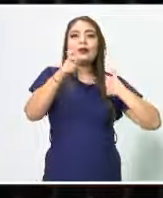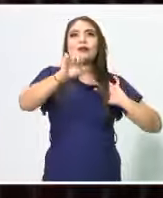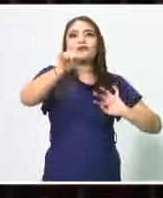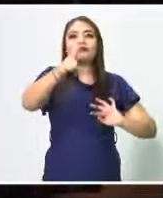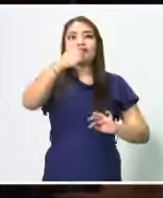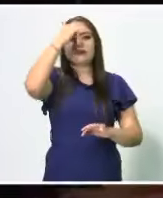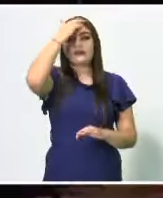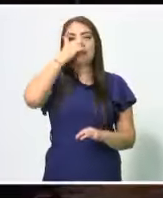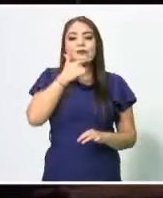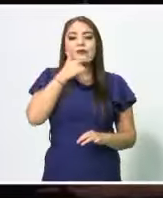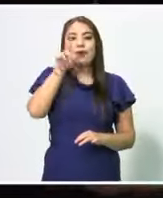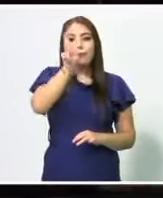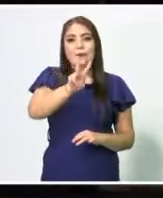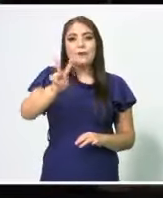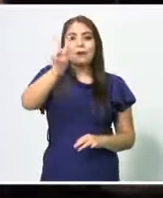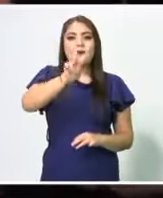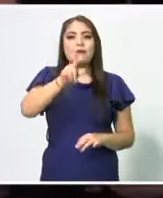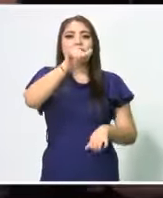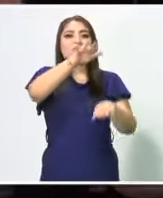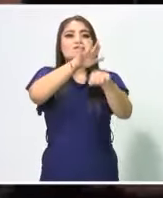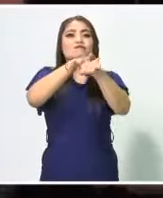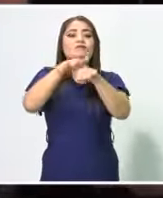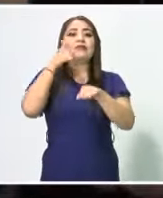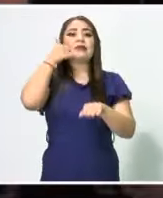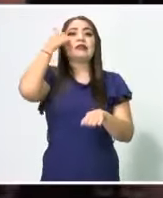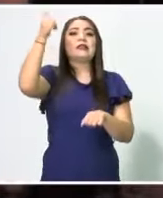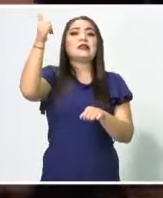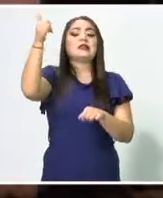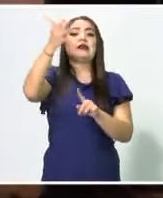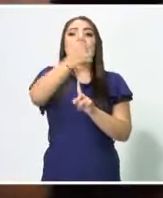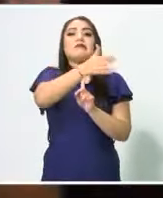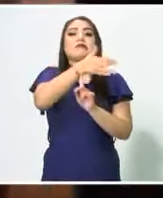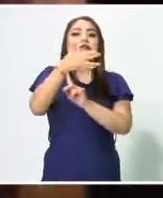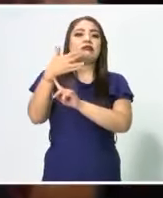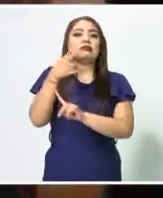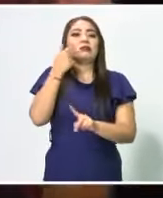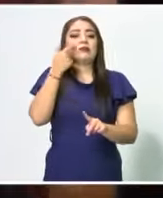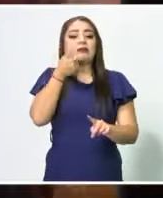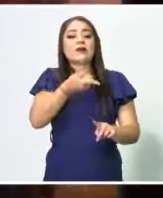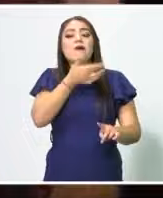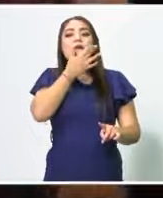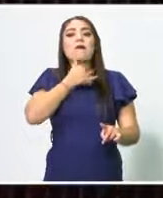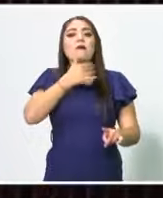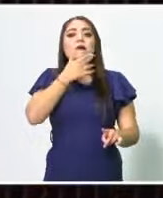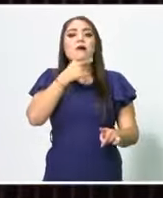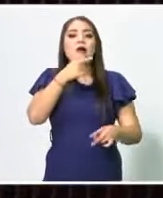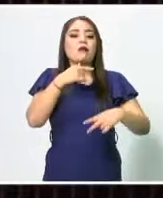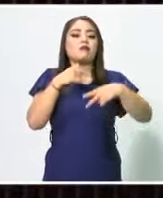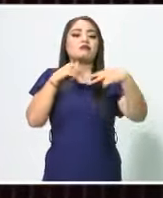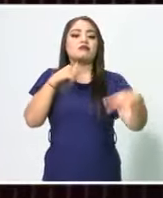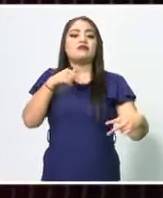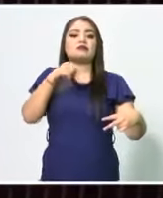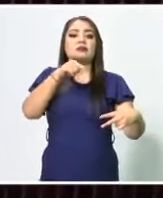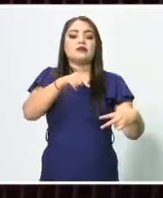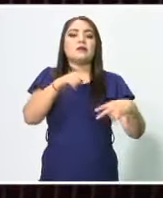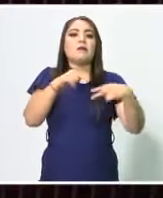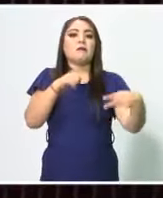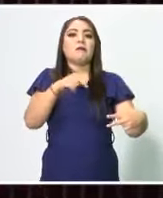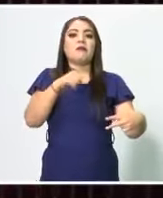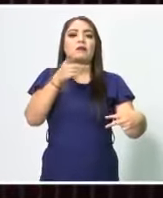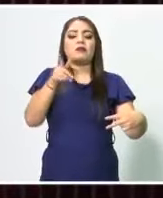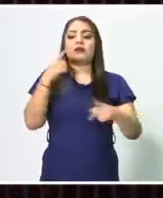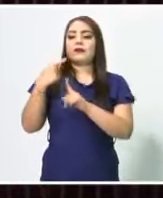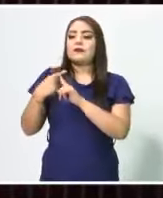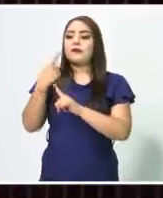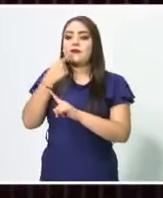cuando llegó al sistema de emergencia una llamada reportando que un hombre estaba sobre la banqueta en el circuito de los árboles y begonias. Paramédicos de